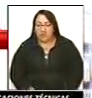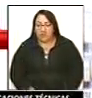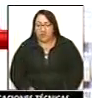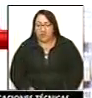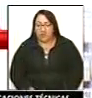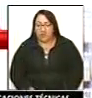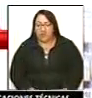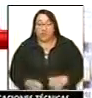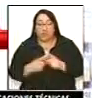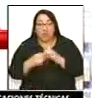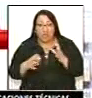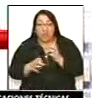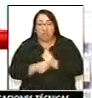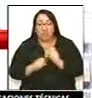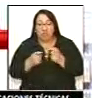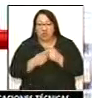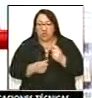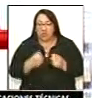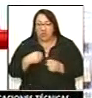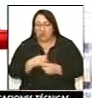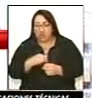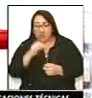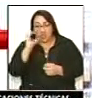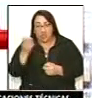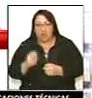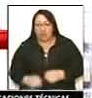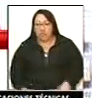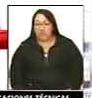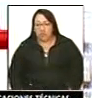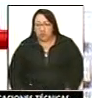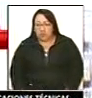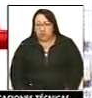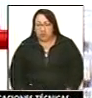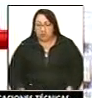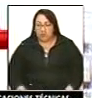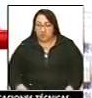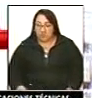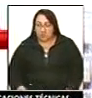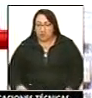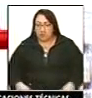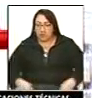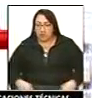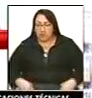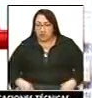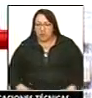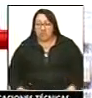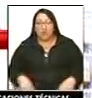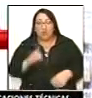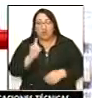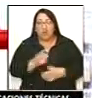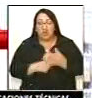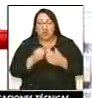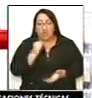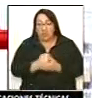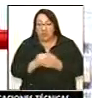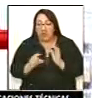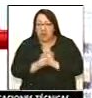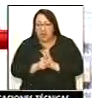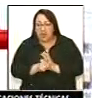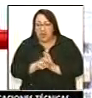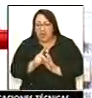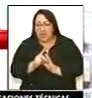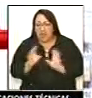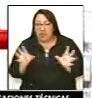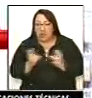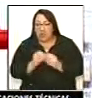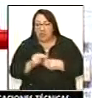congresistas, nosotros creemos que es urgente que se apruebe la ley orgánica de la